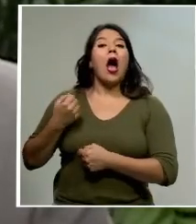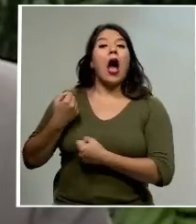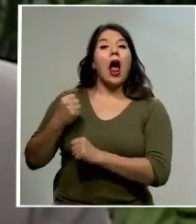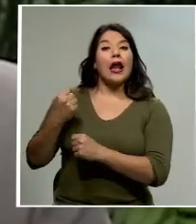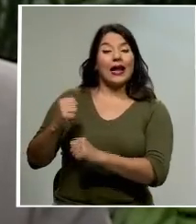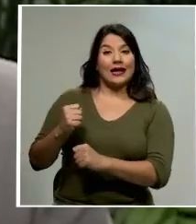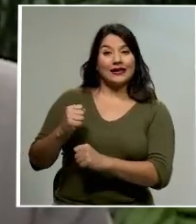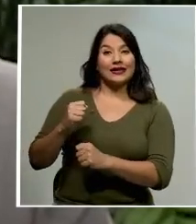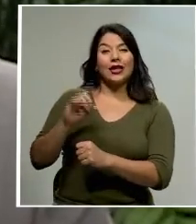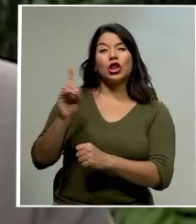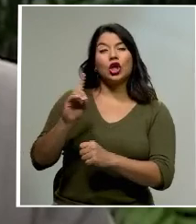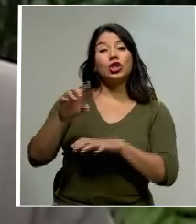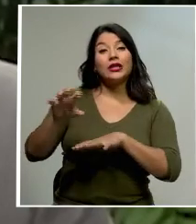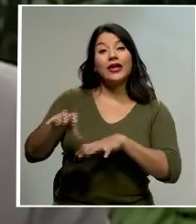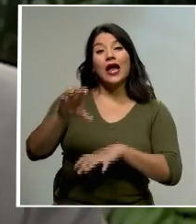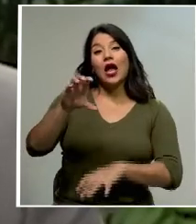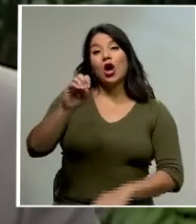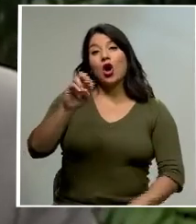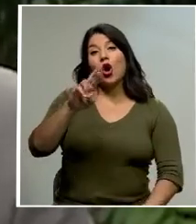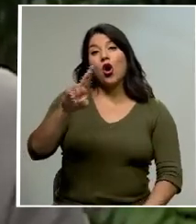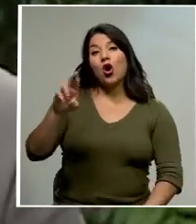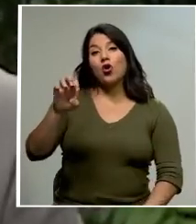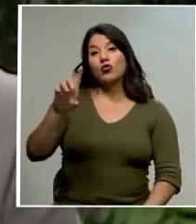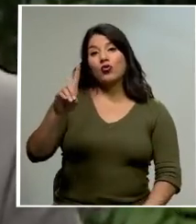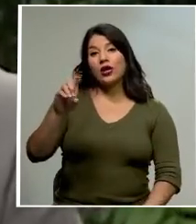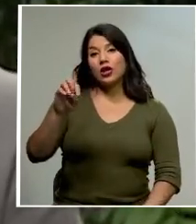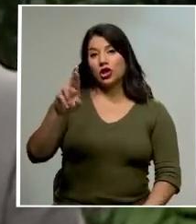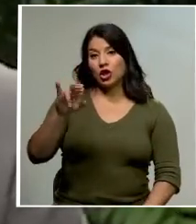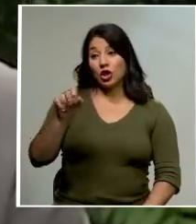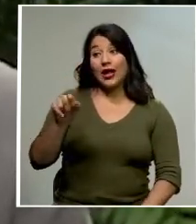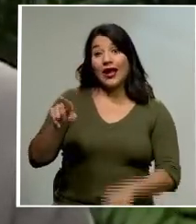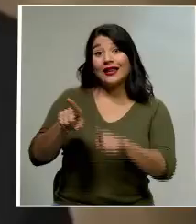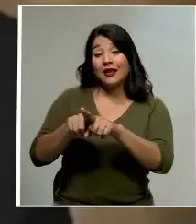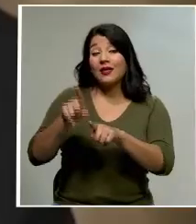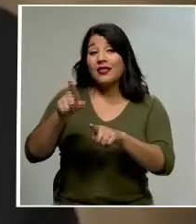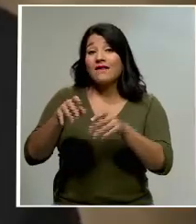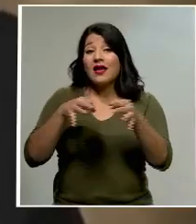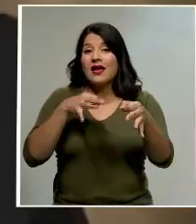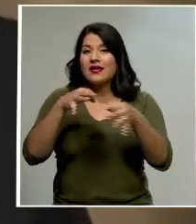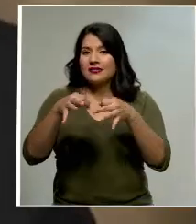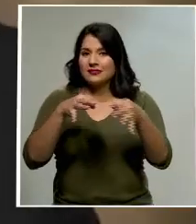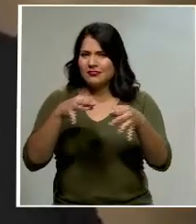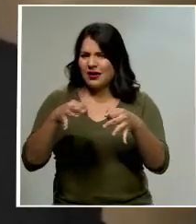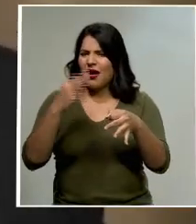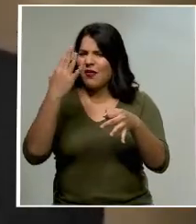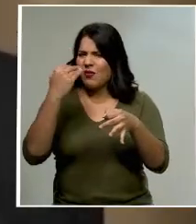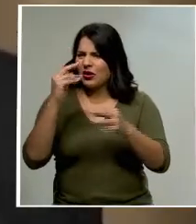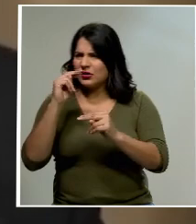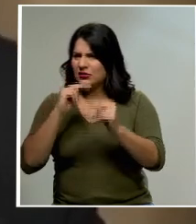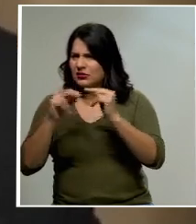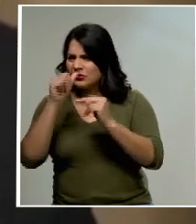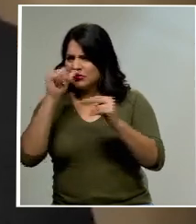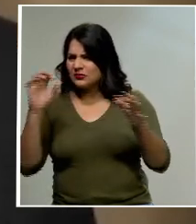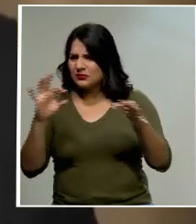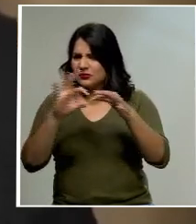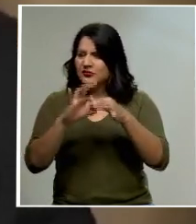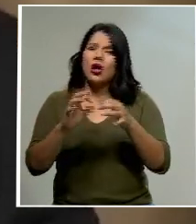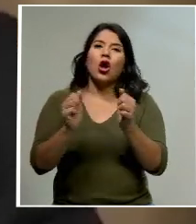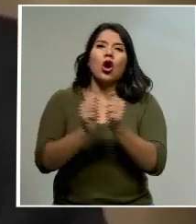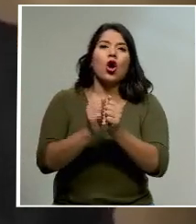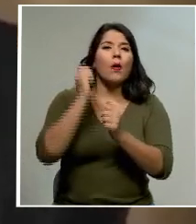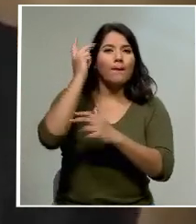que estudia la posible infiltración del narco a la política nacional, sobre todo en la zona sur de nuestro